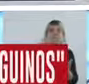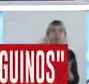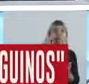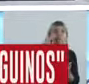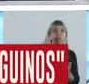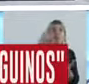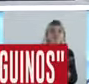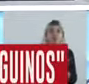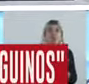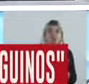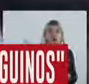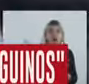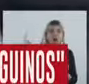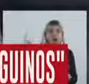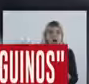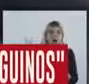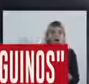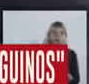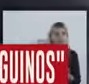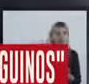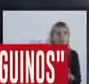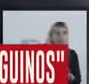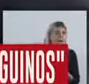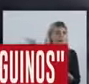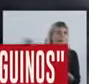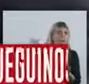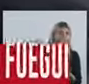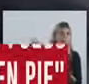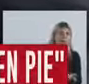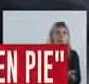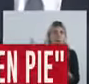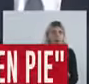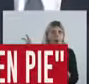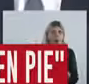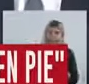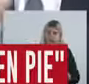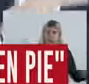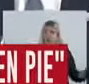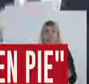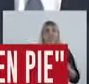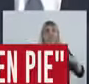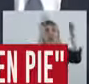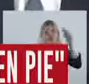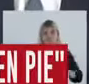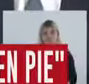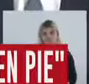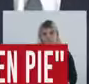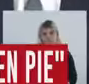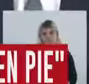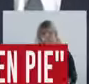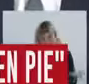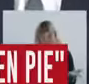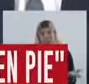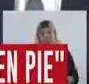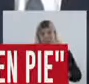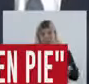que ellos reclamaban cobrar. Y el año que viene, tenemos este plan ambicioso de viviendas y tenemos este plan